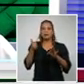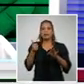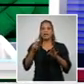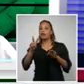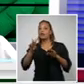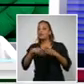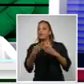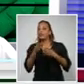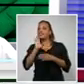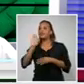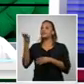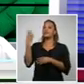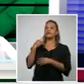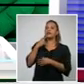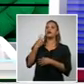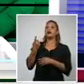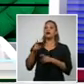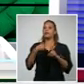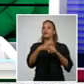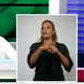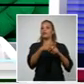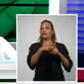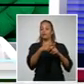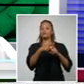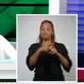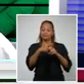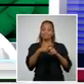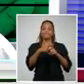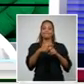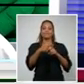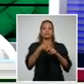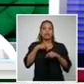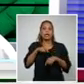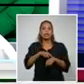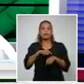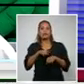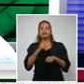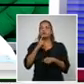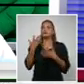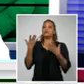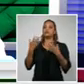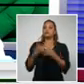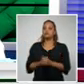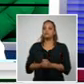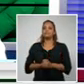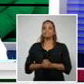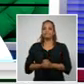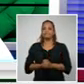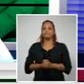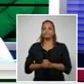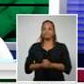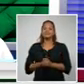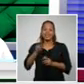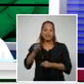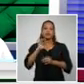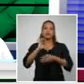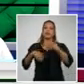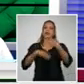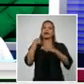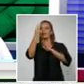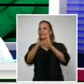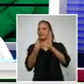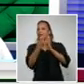oye, se confirmó Durán. Y entonces tú te das cuenta que es uno de los problemas de esta enfermedad,